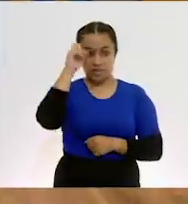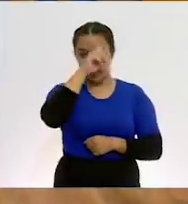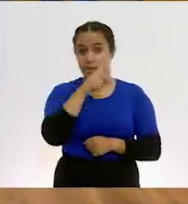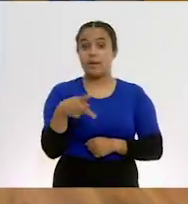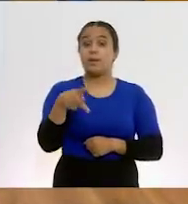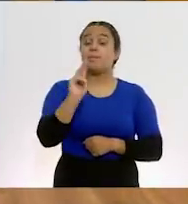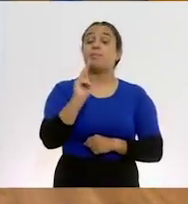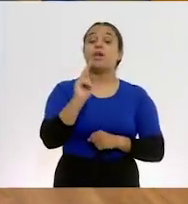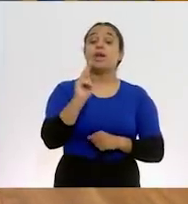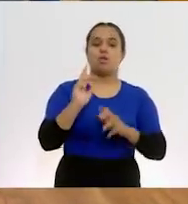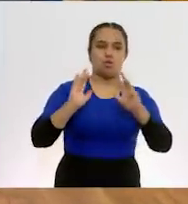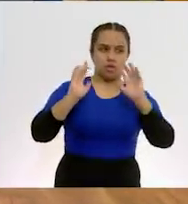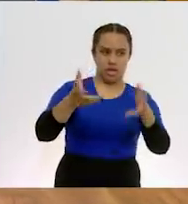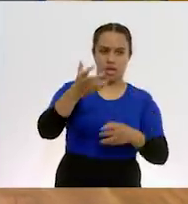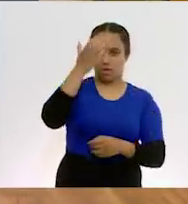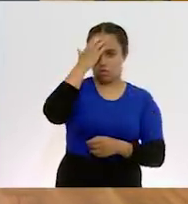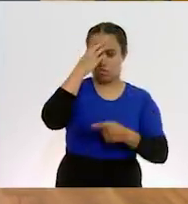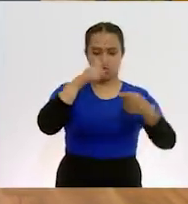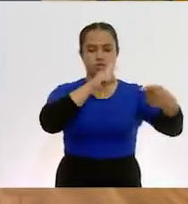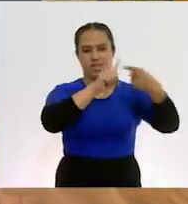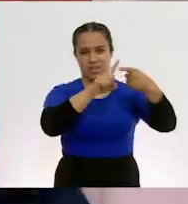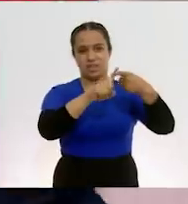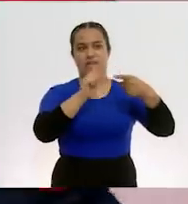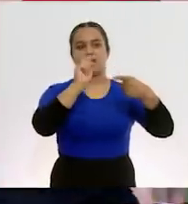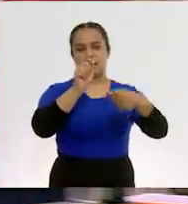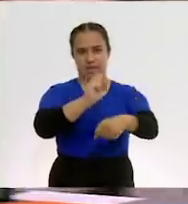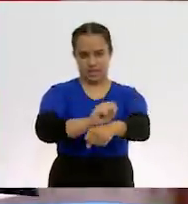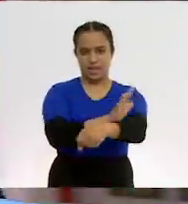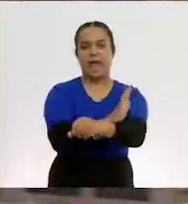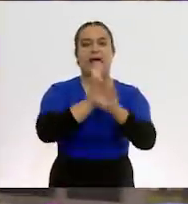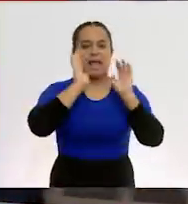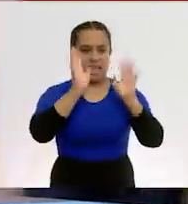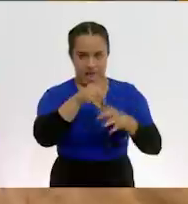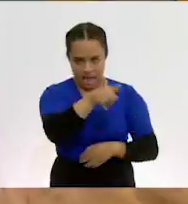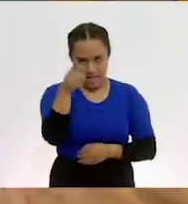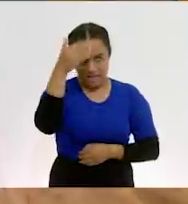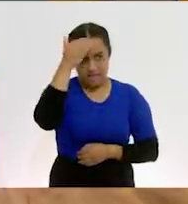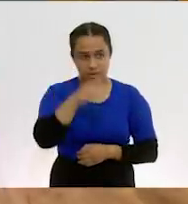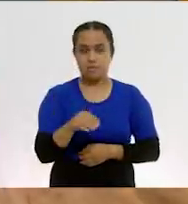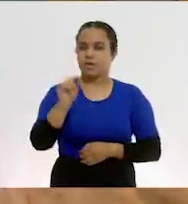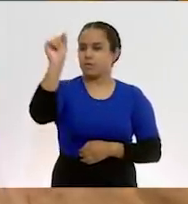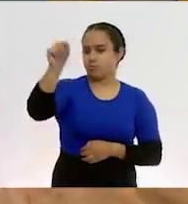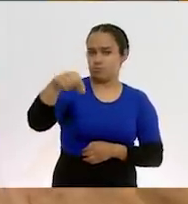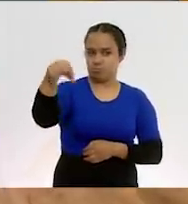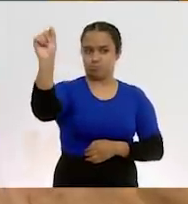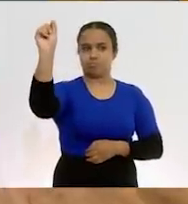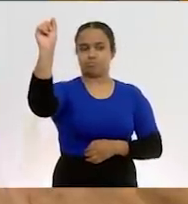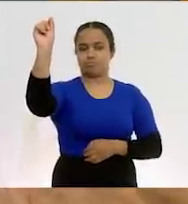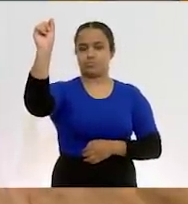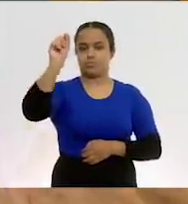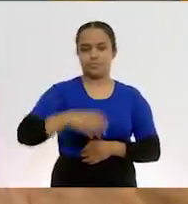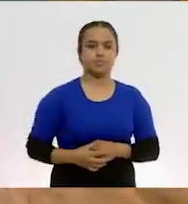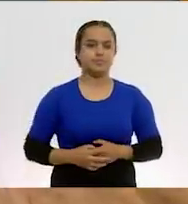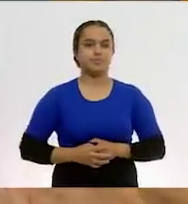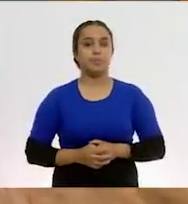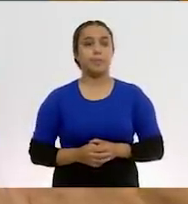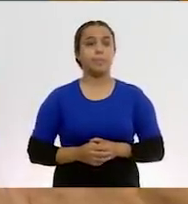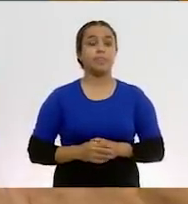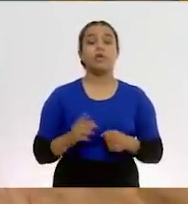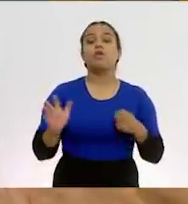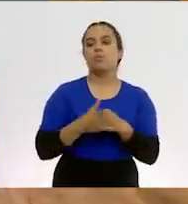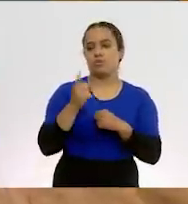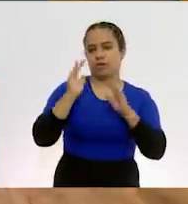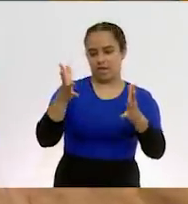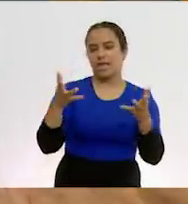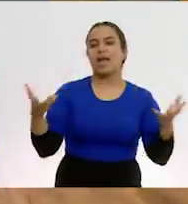Ya conocimos el nivel 1, que es emociones. Emociones. Colócale una marquita, lo que tú quieras. Eso, porque eso ya lo